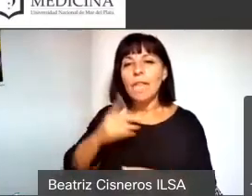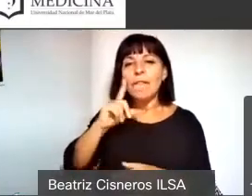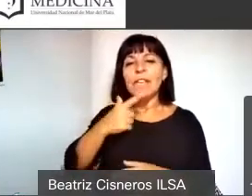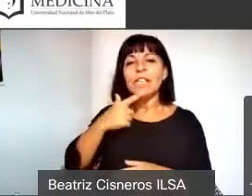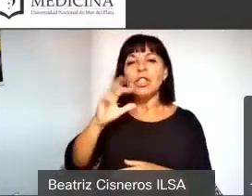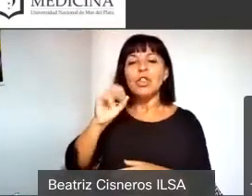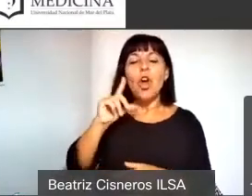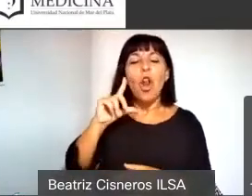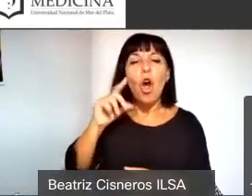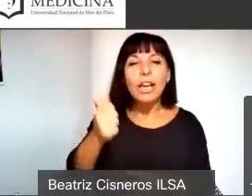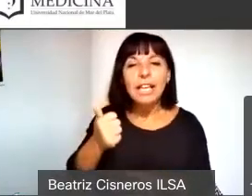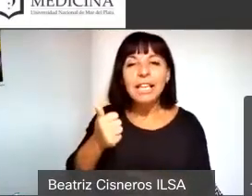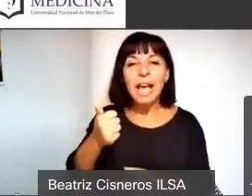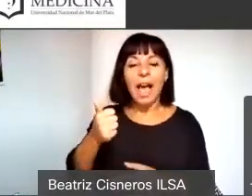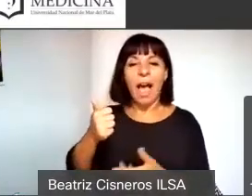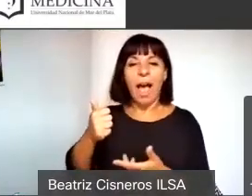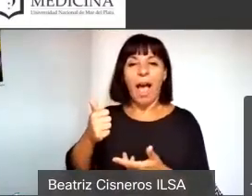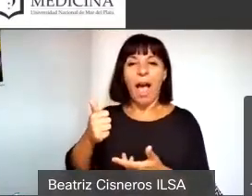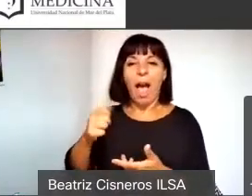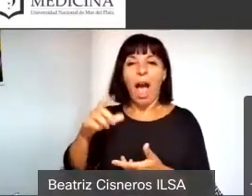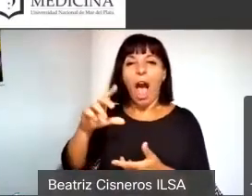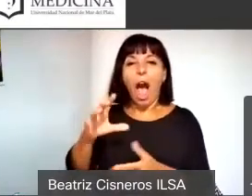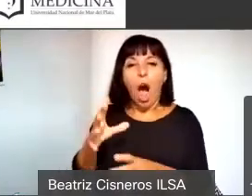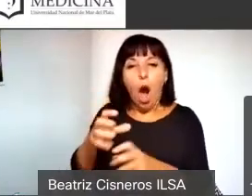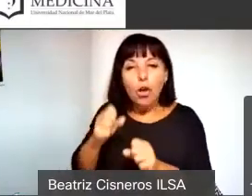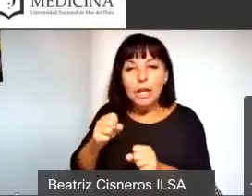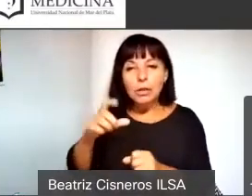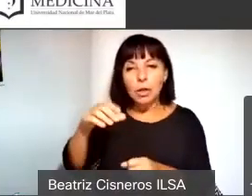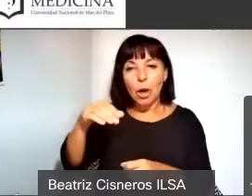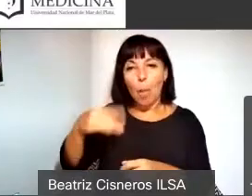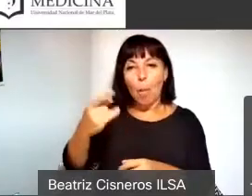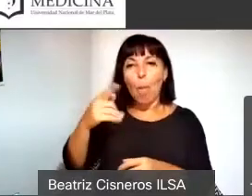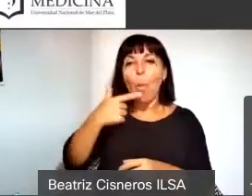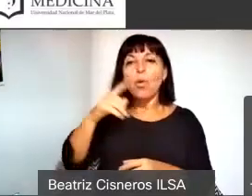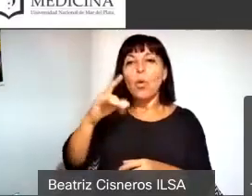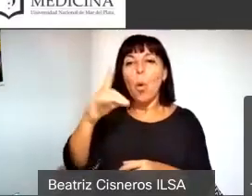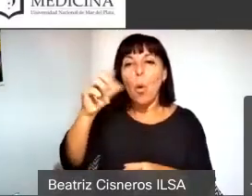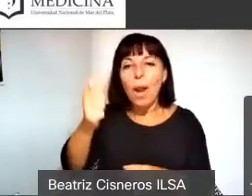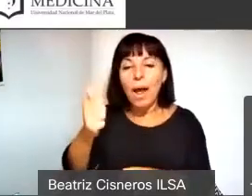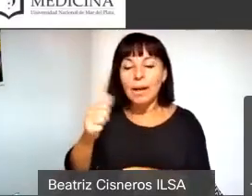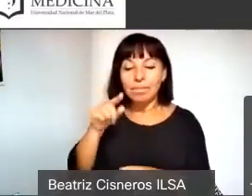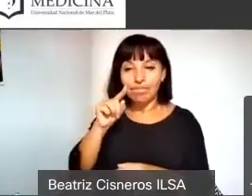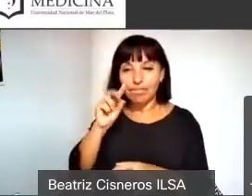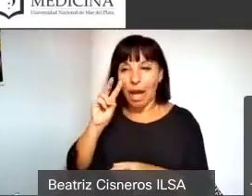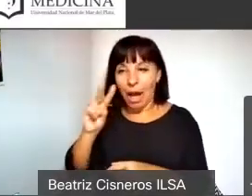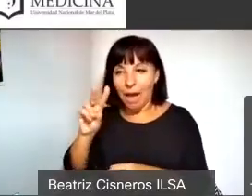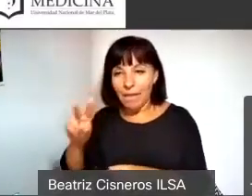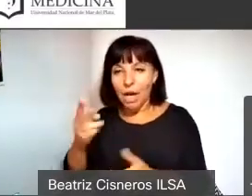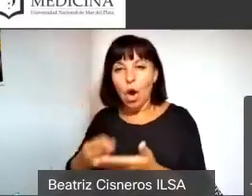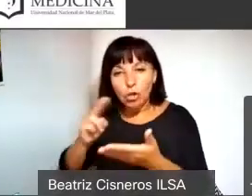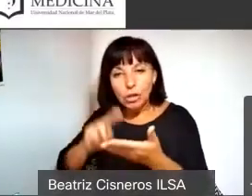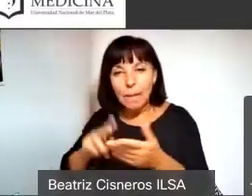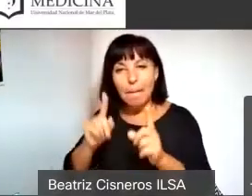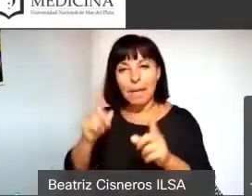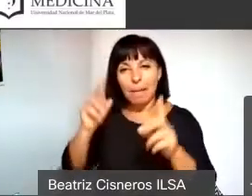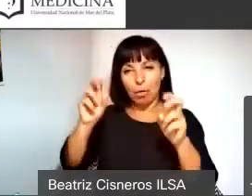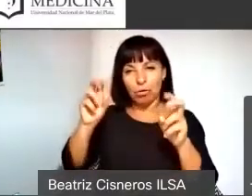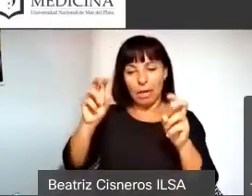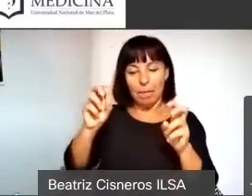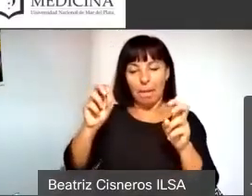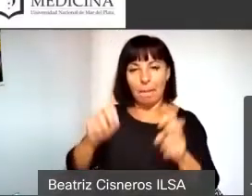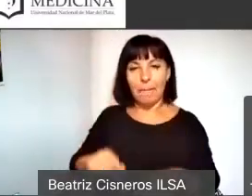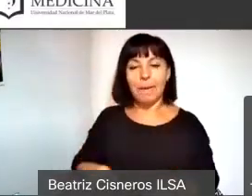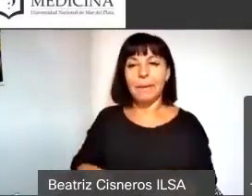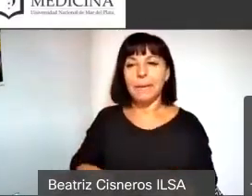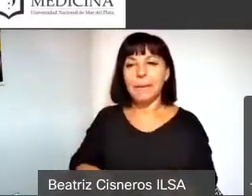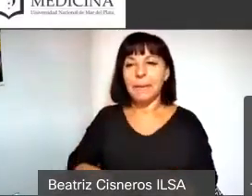muscular, vamos a hablar del retículo sarcoplásmico. Ese nombre recibe el retículo endoplásmico liso de las fibras musculares,